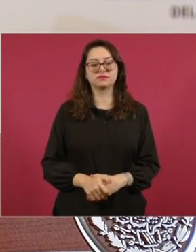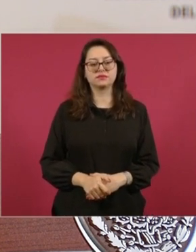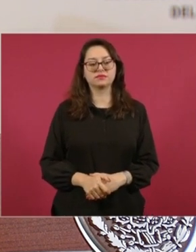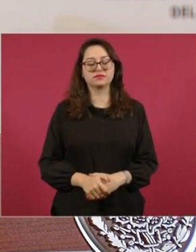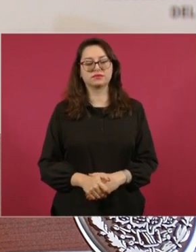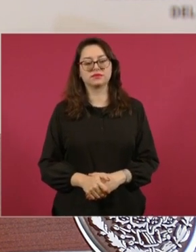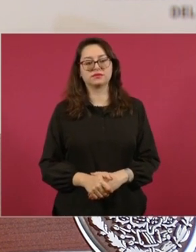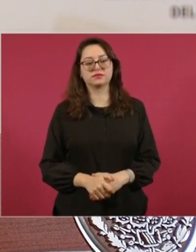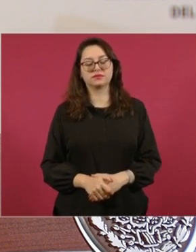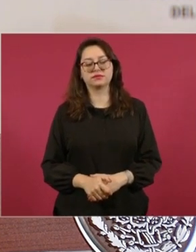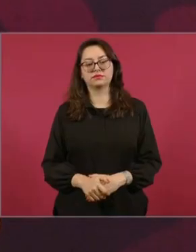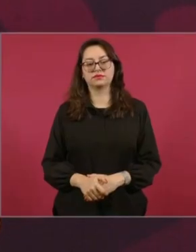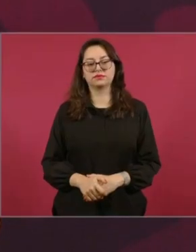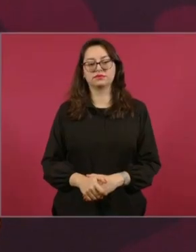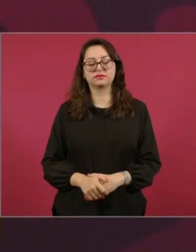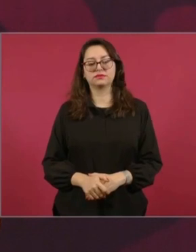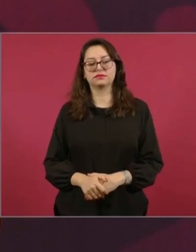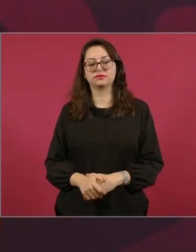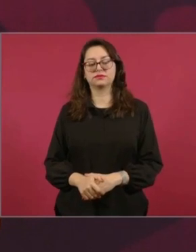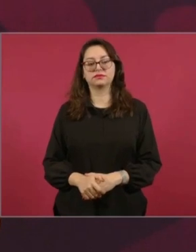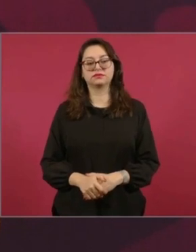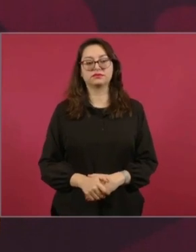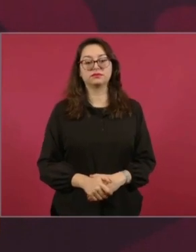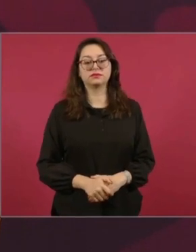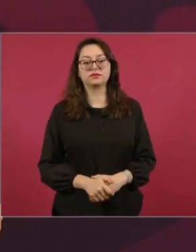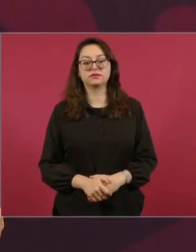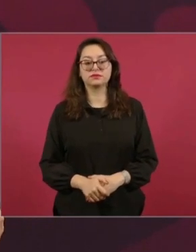estemos pendientes, pues.